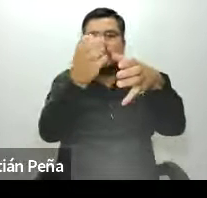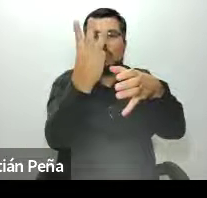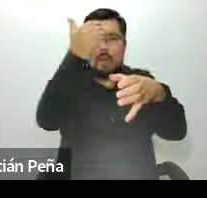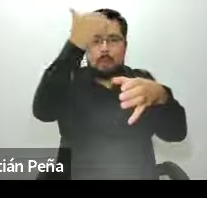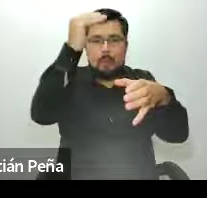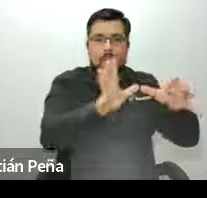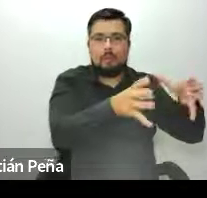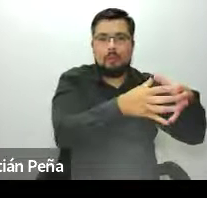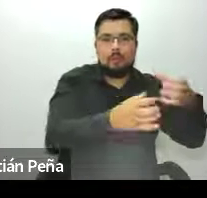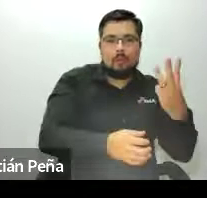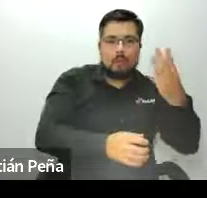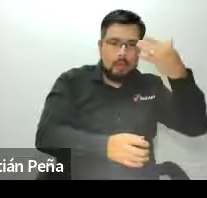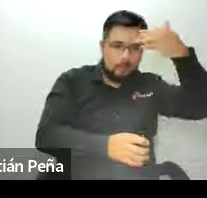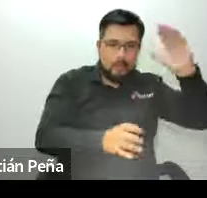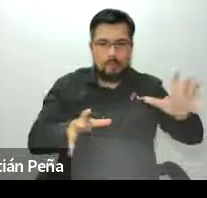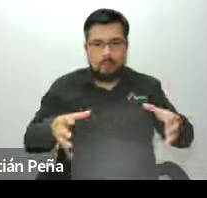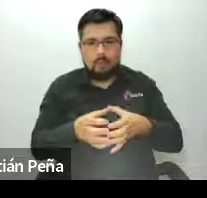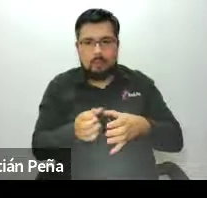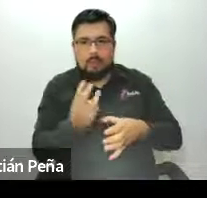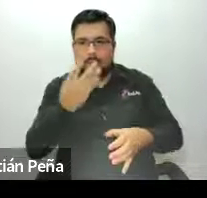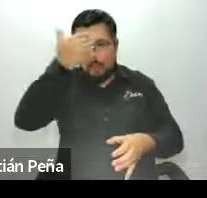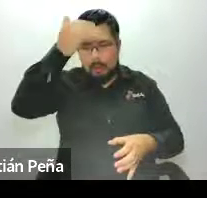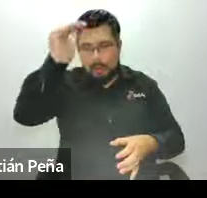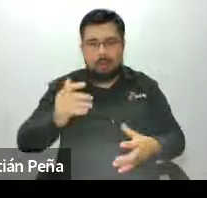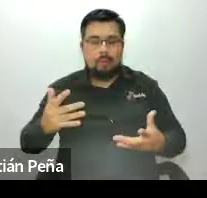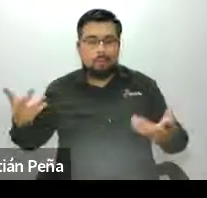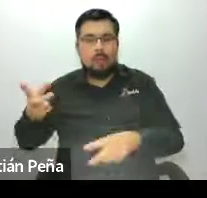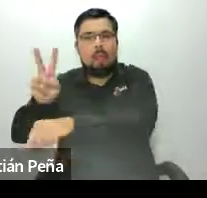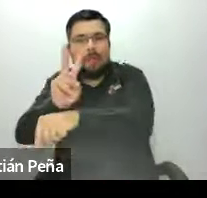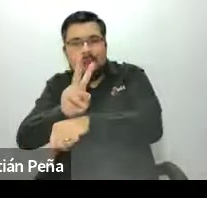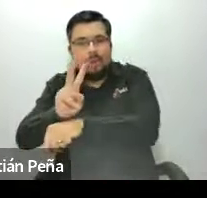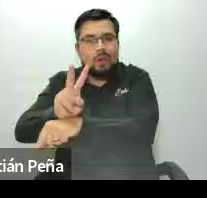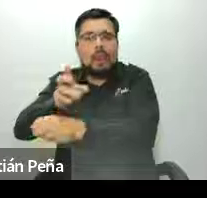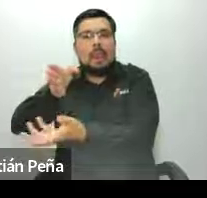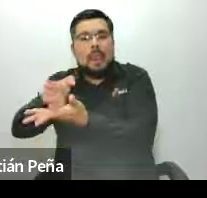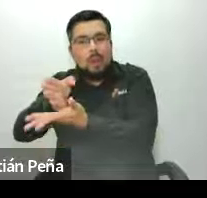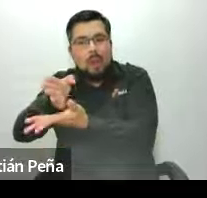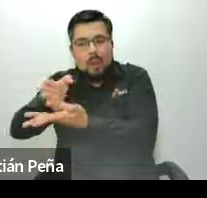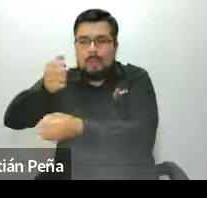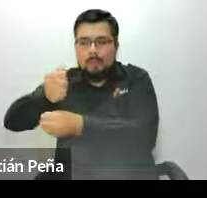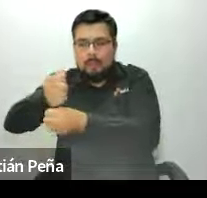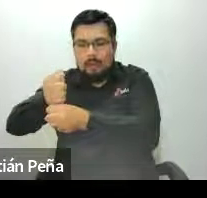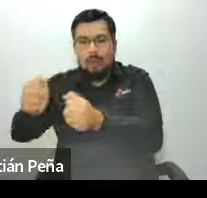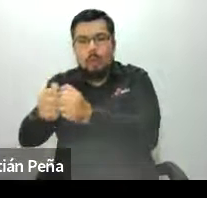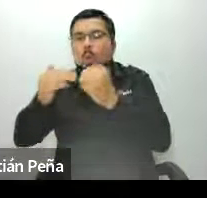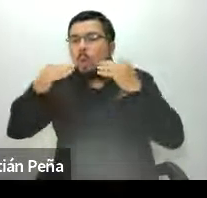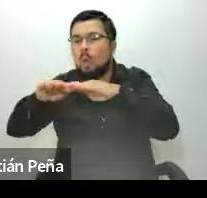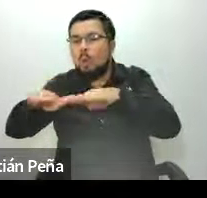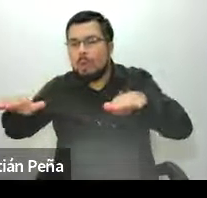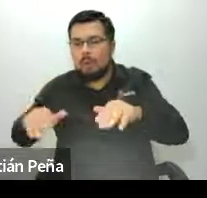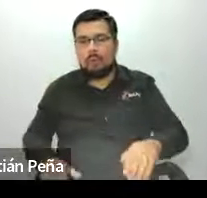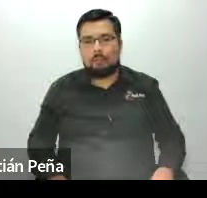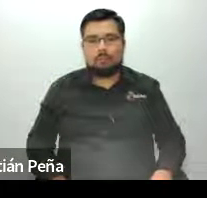eran profesores de escuela, que estaban trabajando con las niñas y los niños, que eso era muy relevante, ¿no? Porque en el fondo en la discusión, ¿qué hacían